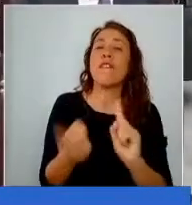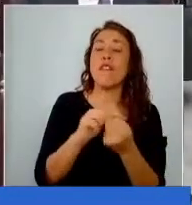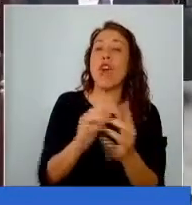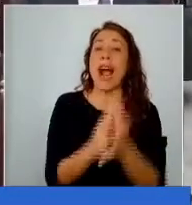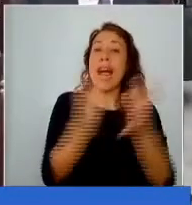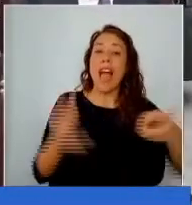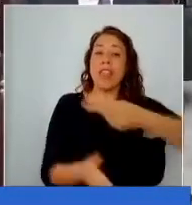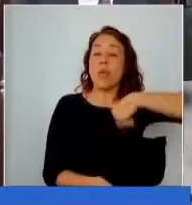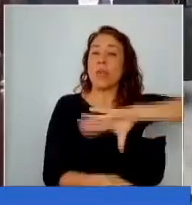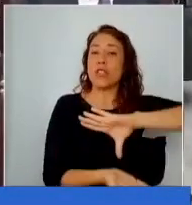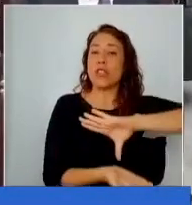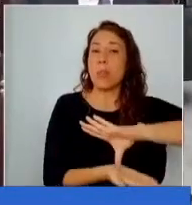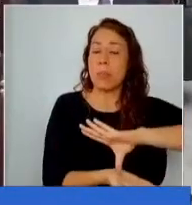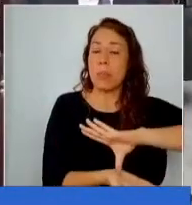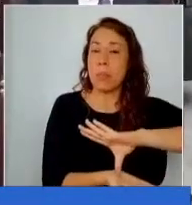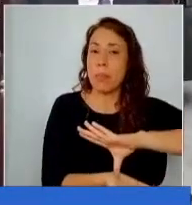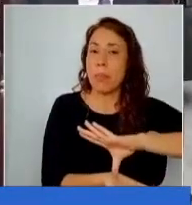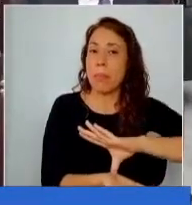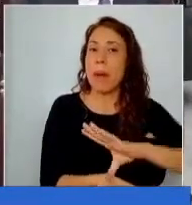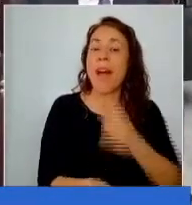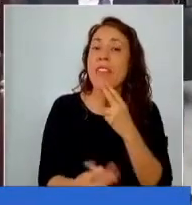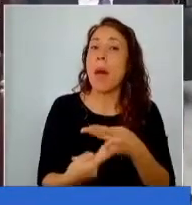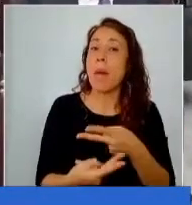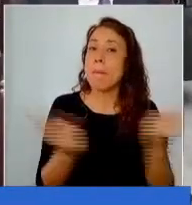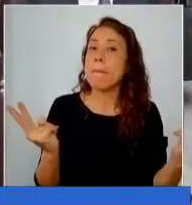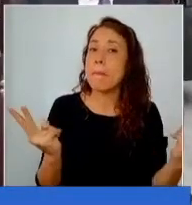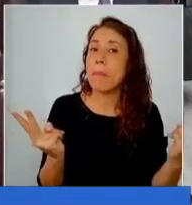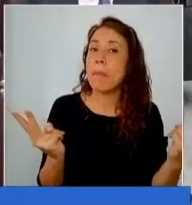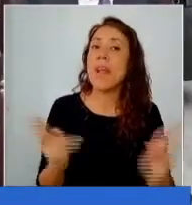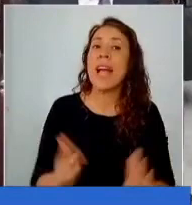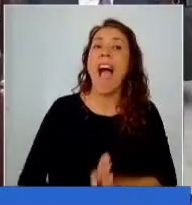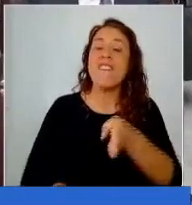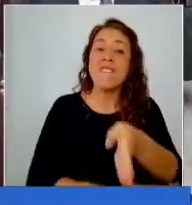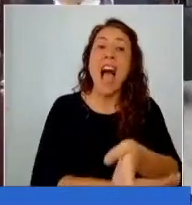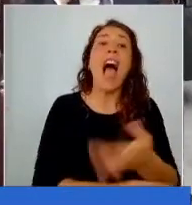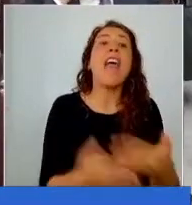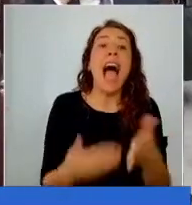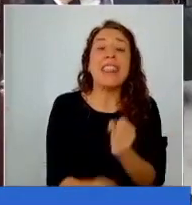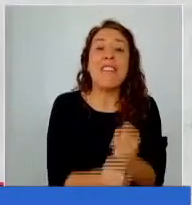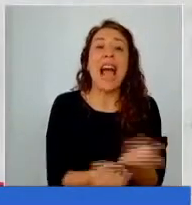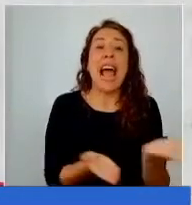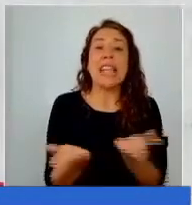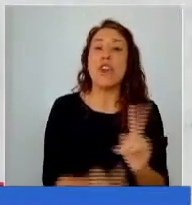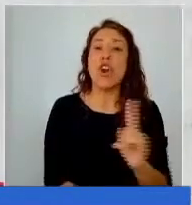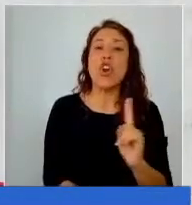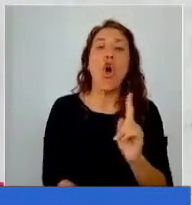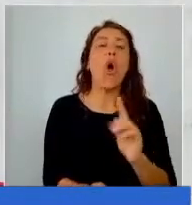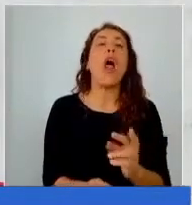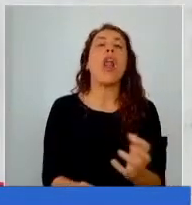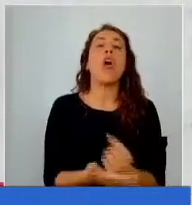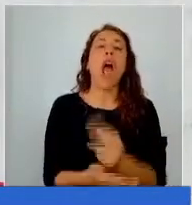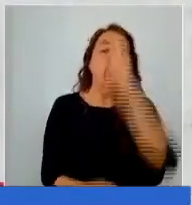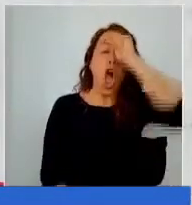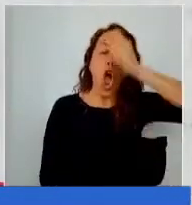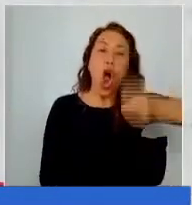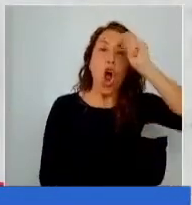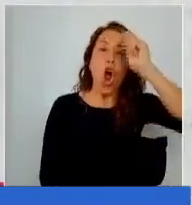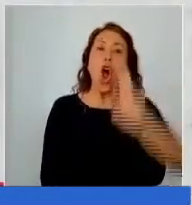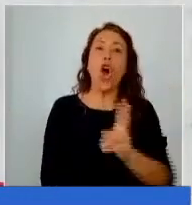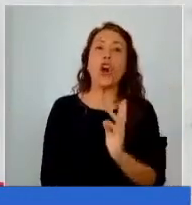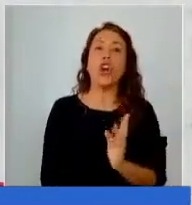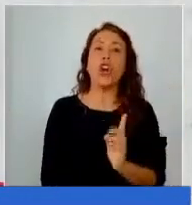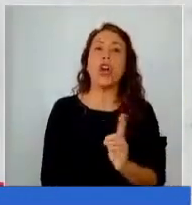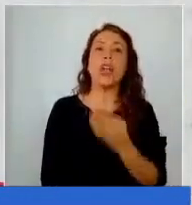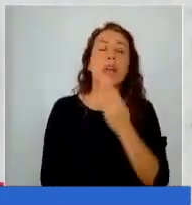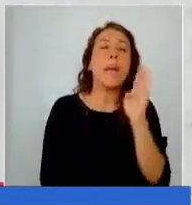a la vida pública se va a servir y no a buscar honores ni mucho menos beneficios